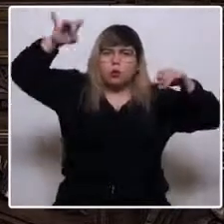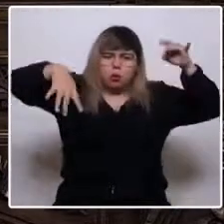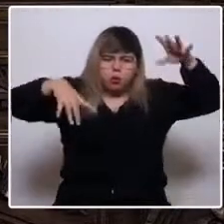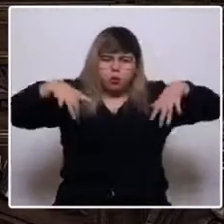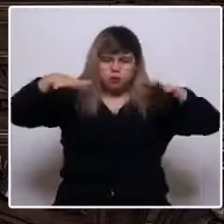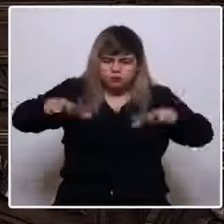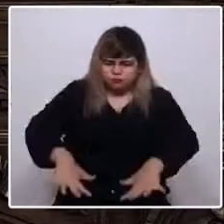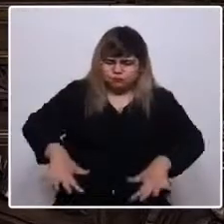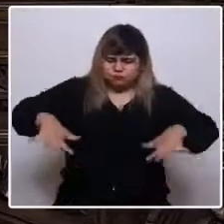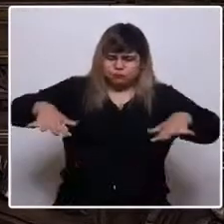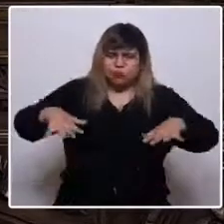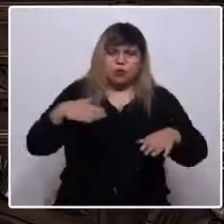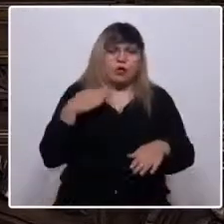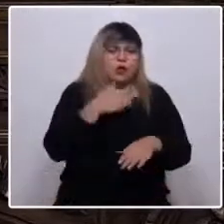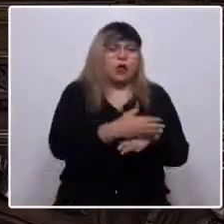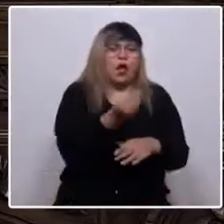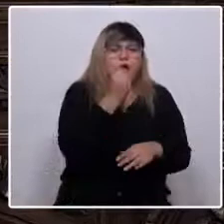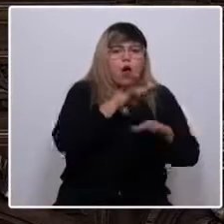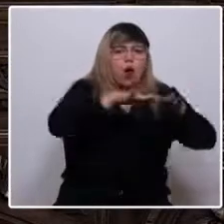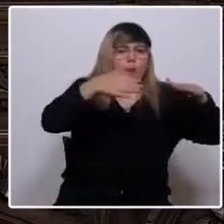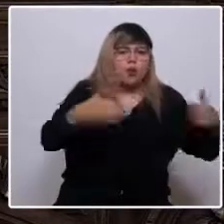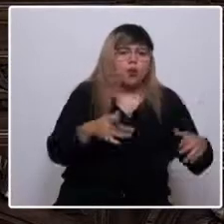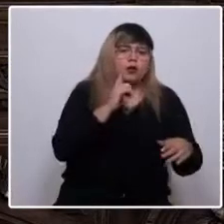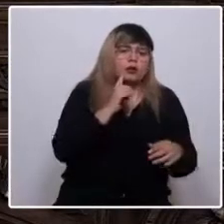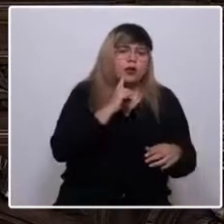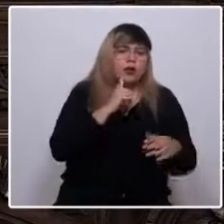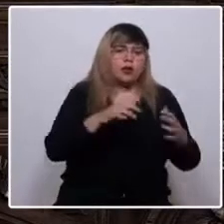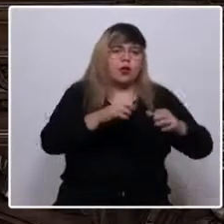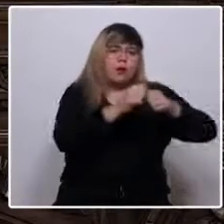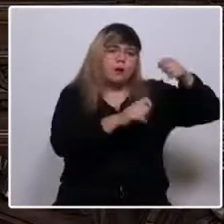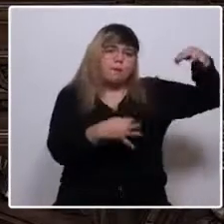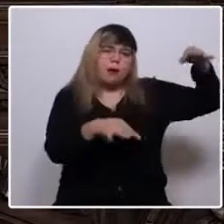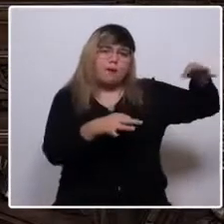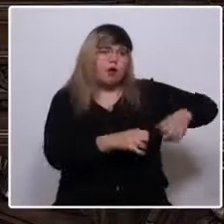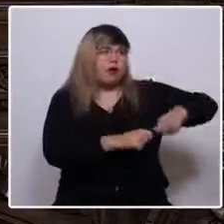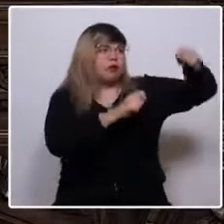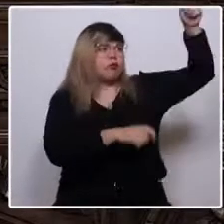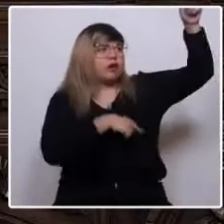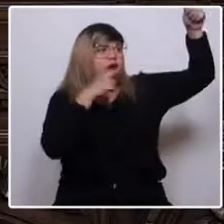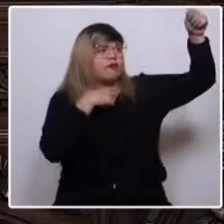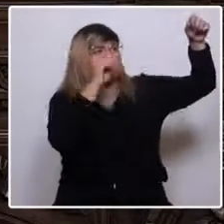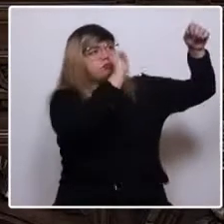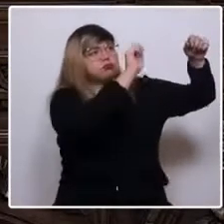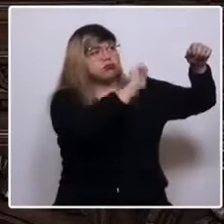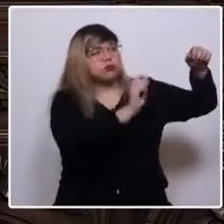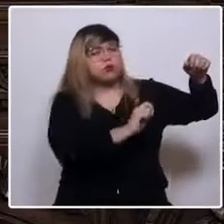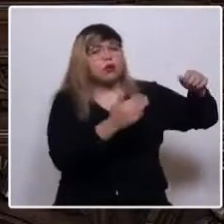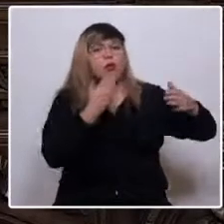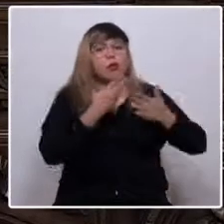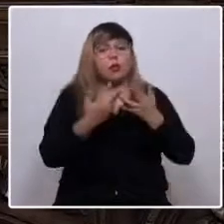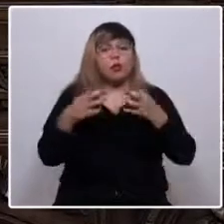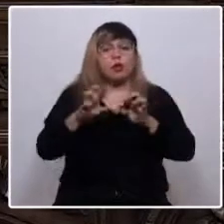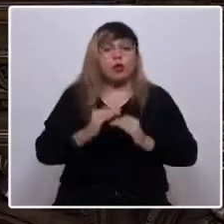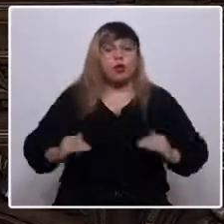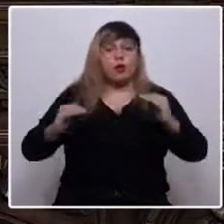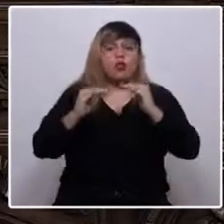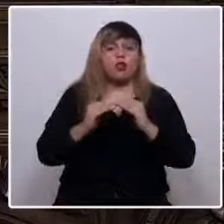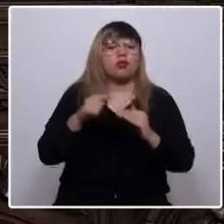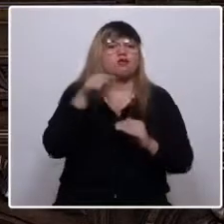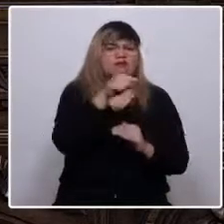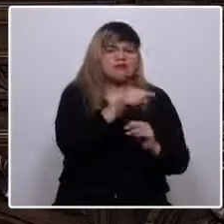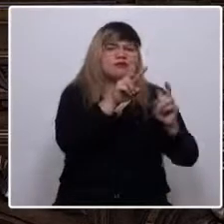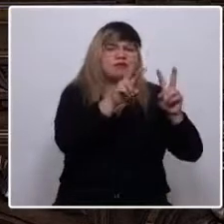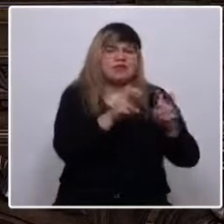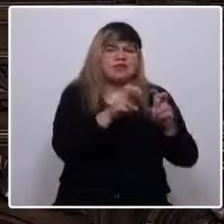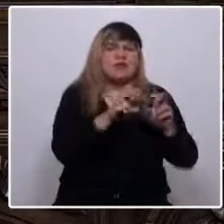llenar el comedor donde con suerte nos pasan un papelógrafo cuando hablamos de igualdad de oportunidades hablamos desde eso hablamos